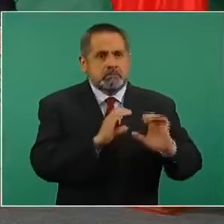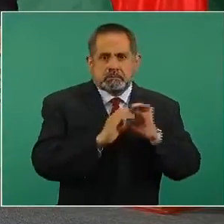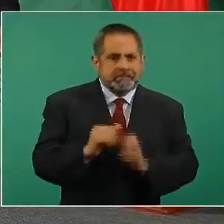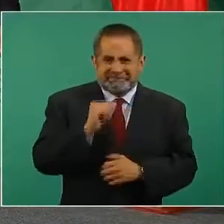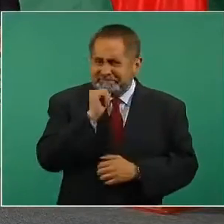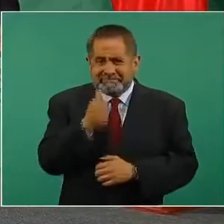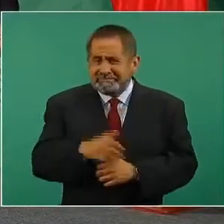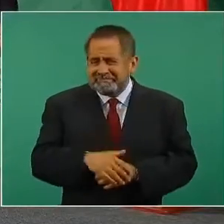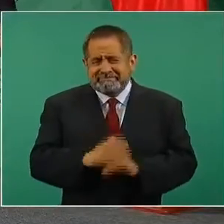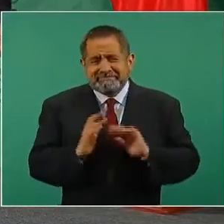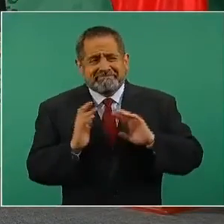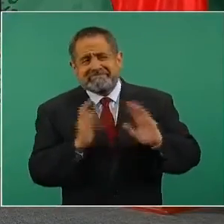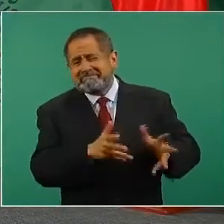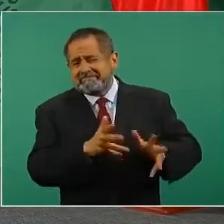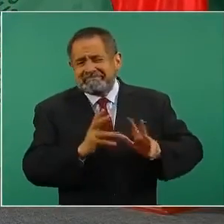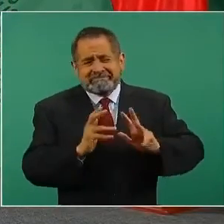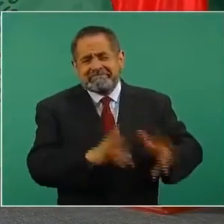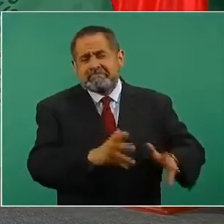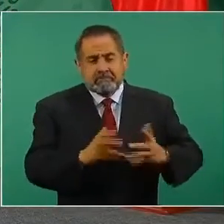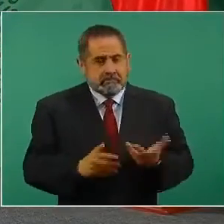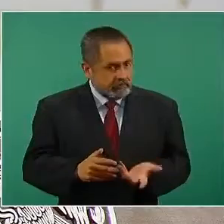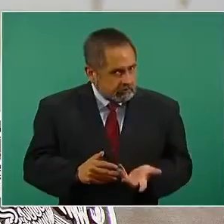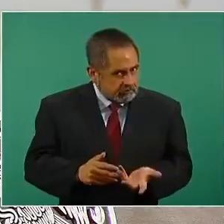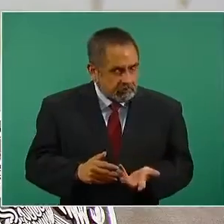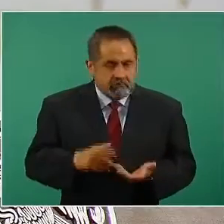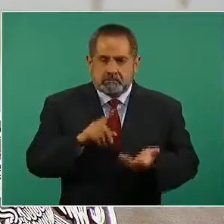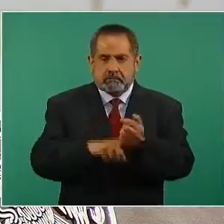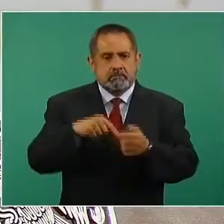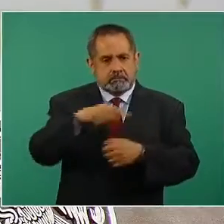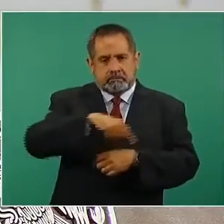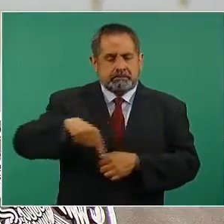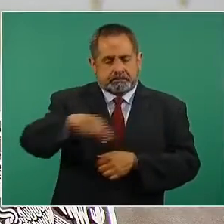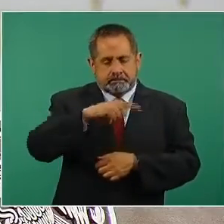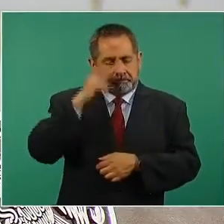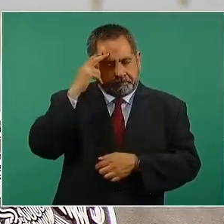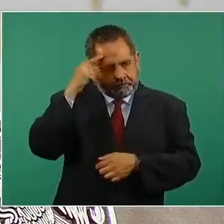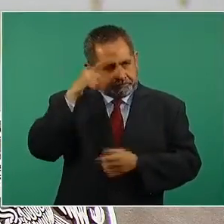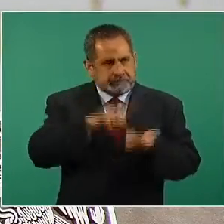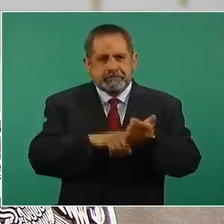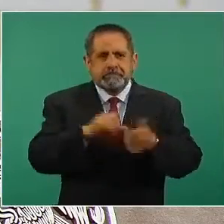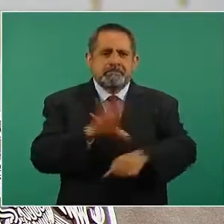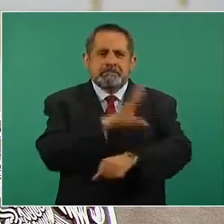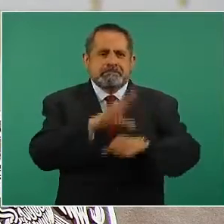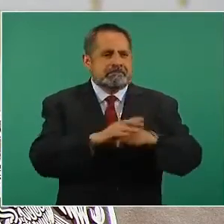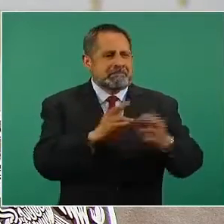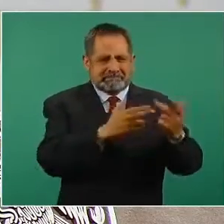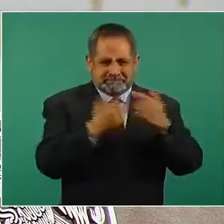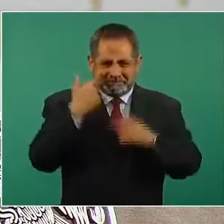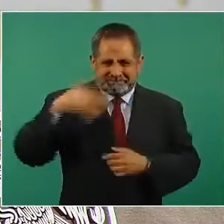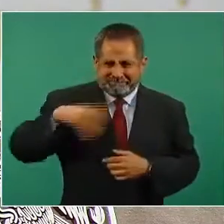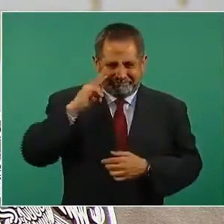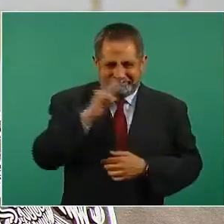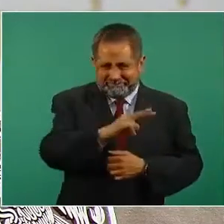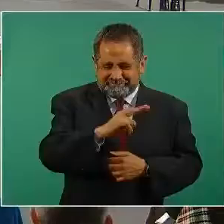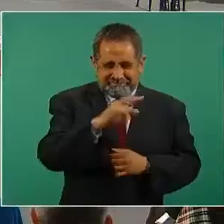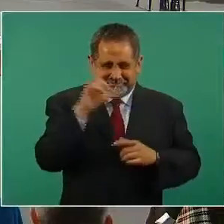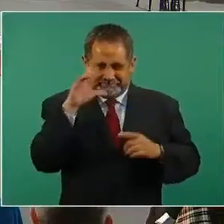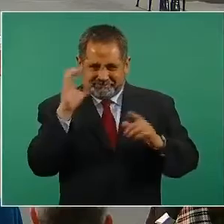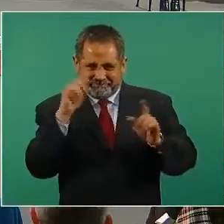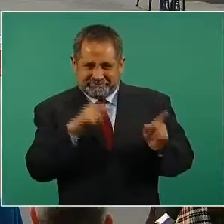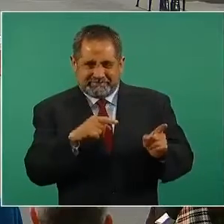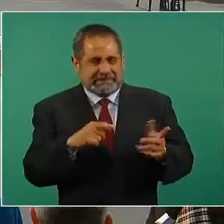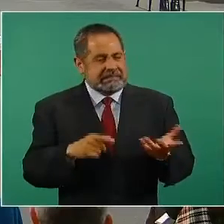eléctrico que tenía en condiciones pues muy críticas, como las pueden ver en la foto de